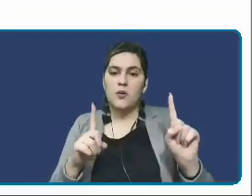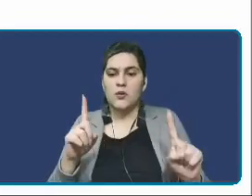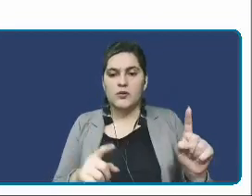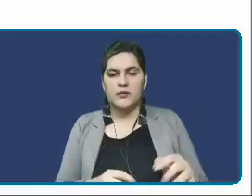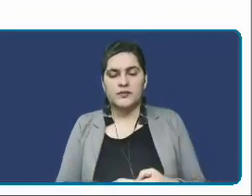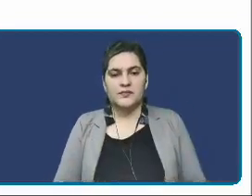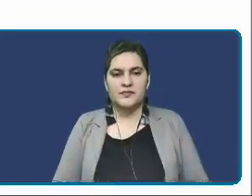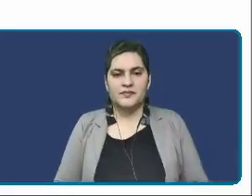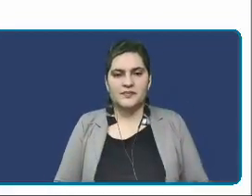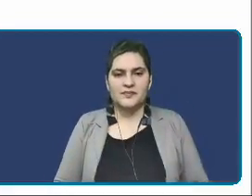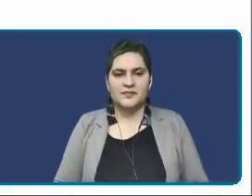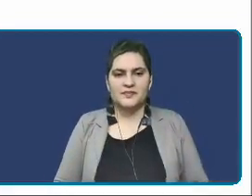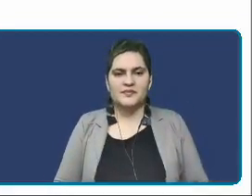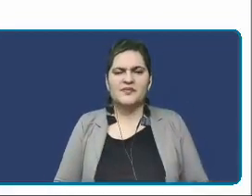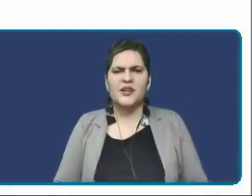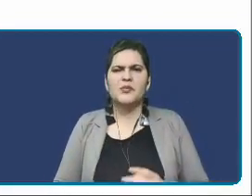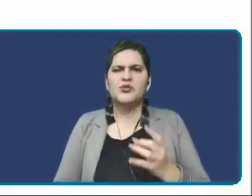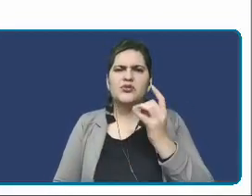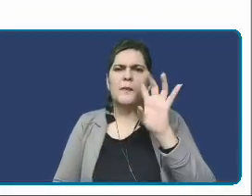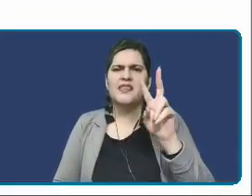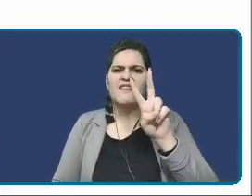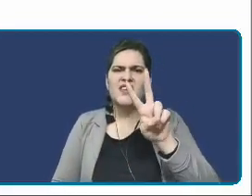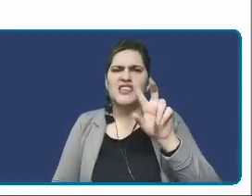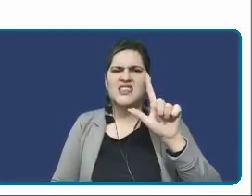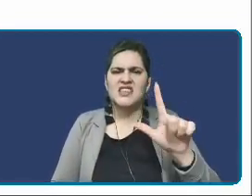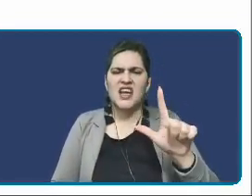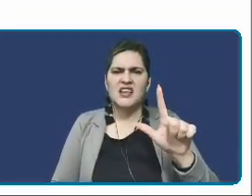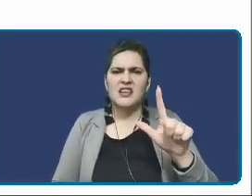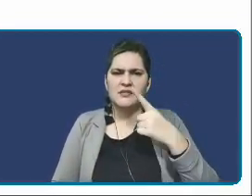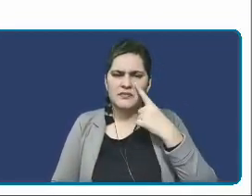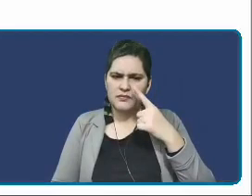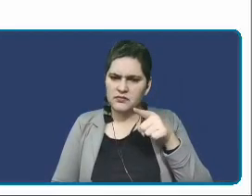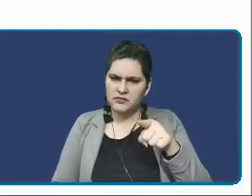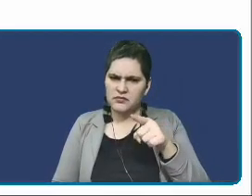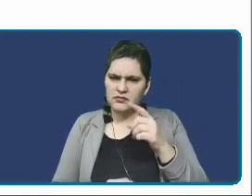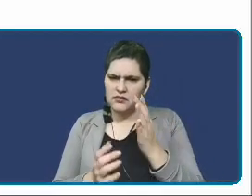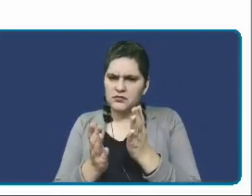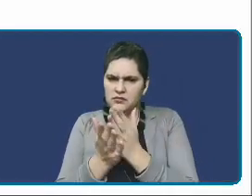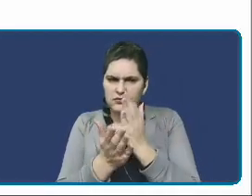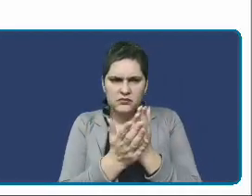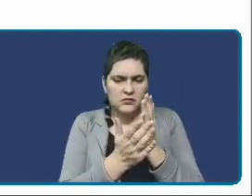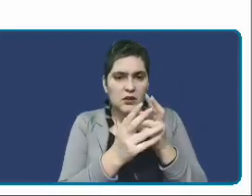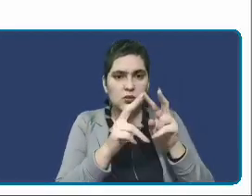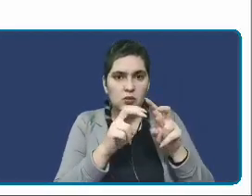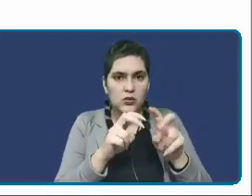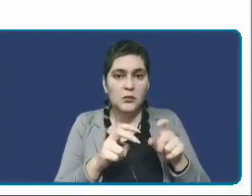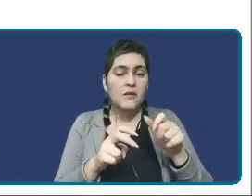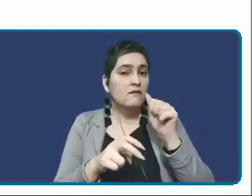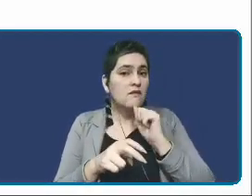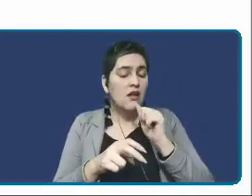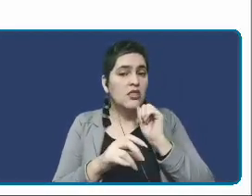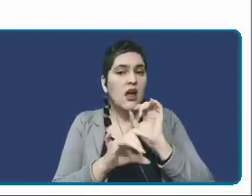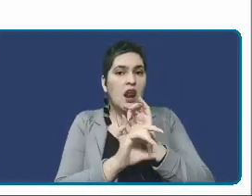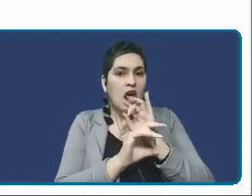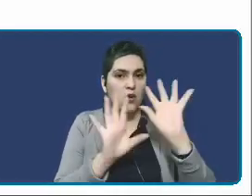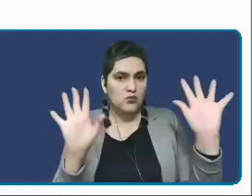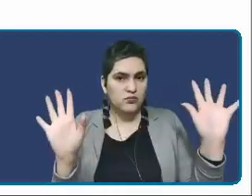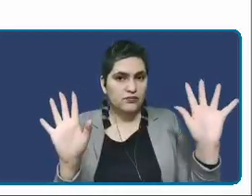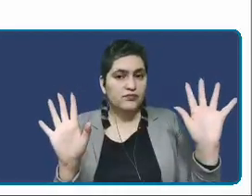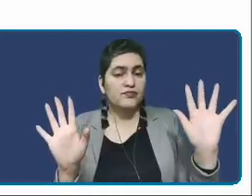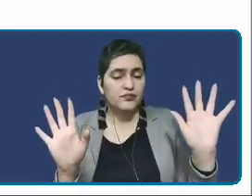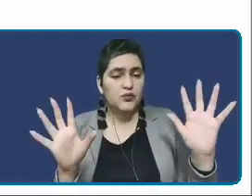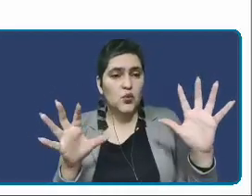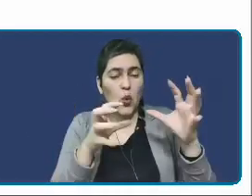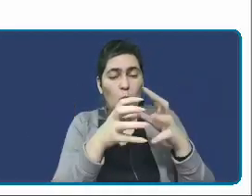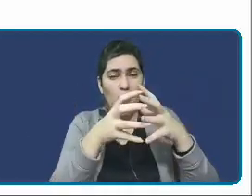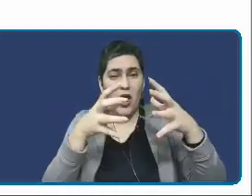qué terminamos con solo 27 estudios, creyéndole a 27 estudios? Porque los otros no tenían un diagnóstico claro. O sea, en este grupo grande que